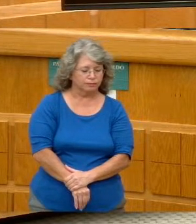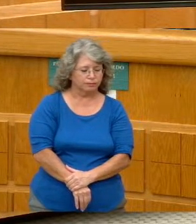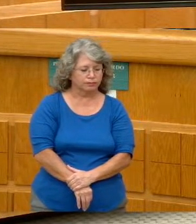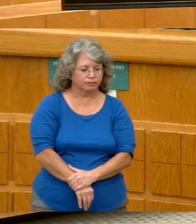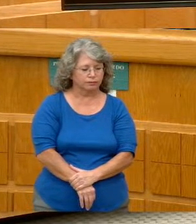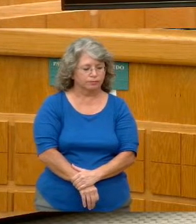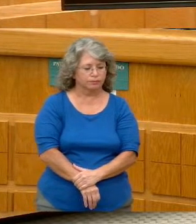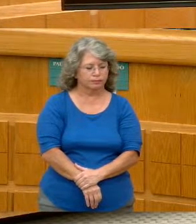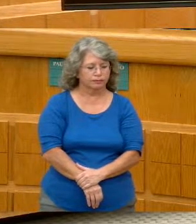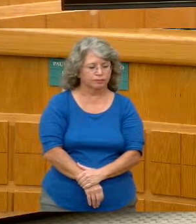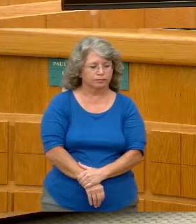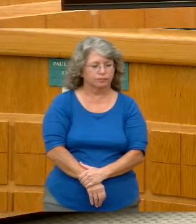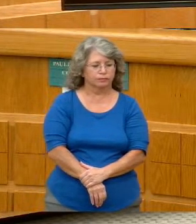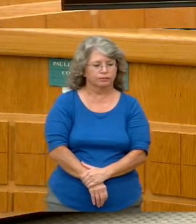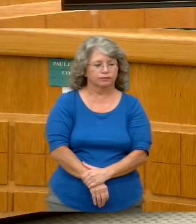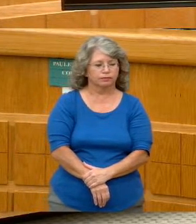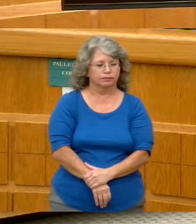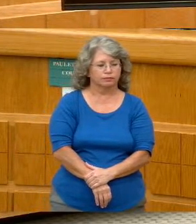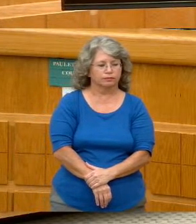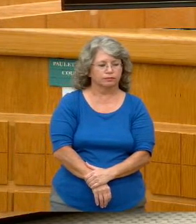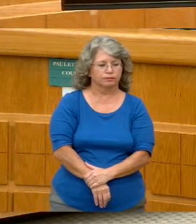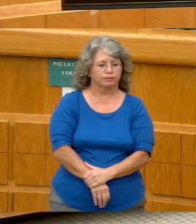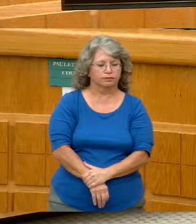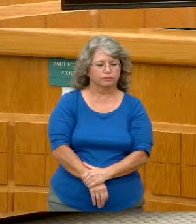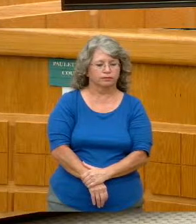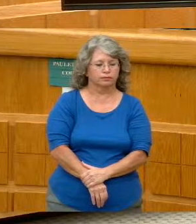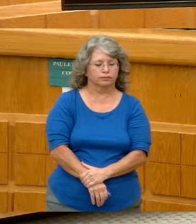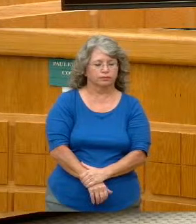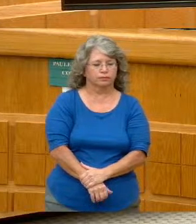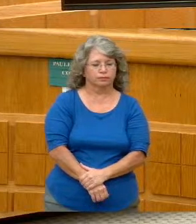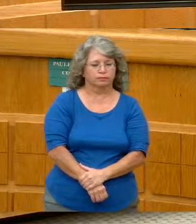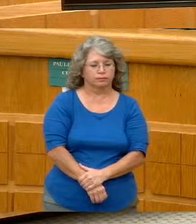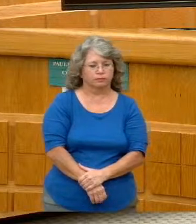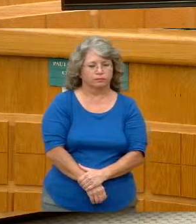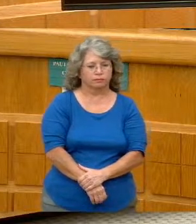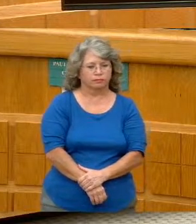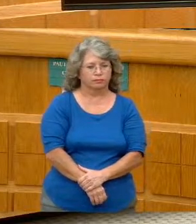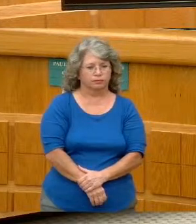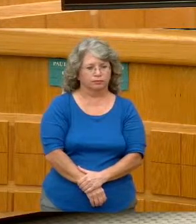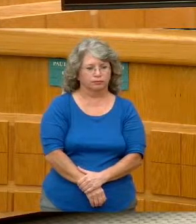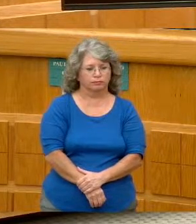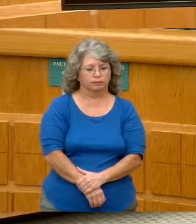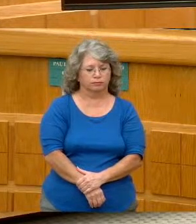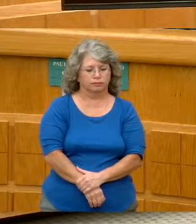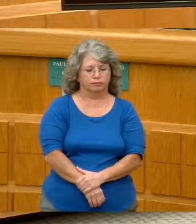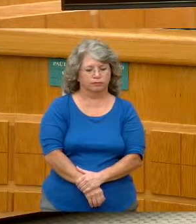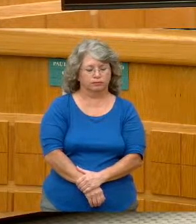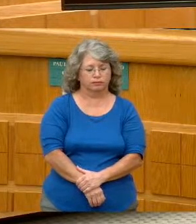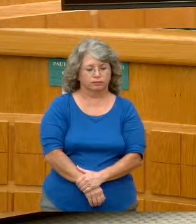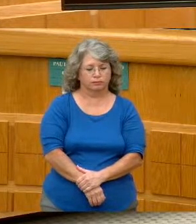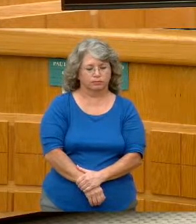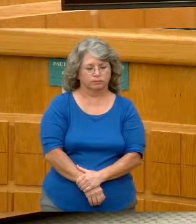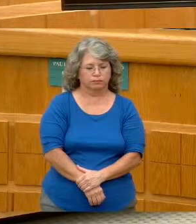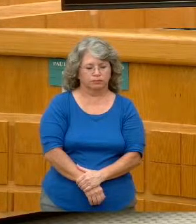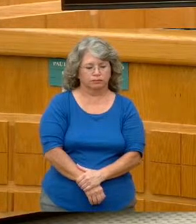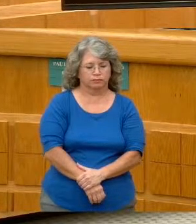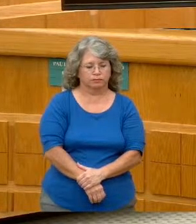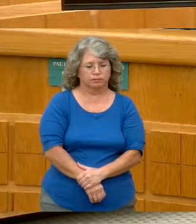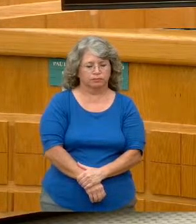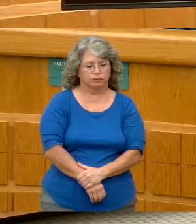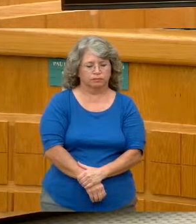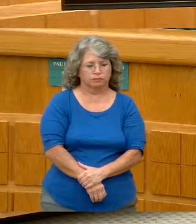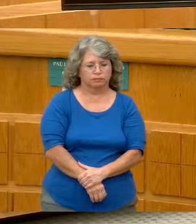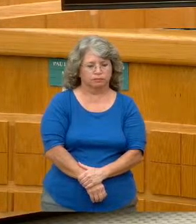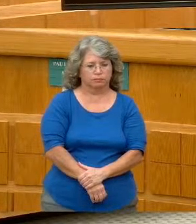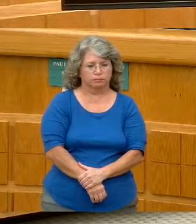persona designada por los familiares del residente podrá dar atención de apoyo a los residentes de las instalaciones que no tengan COVID-19. Los residentes